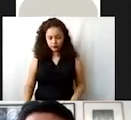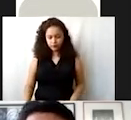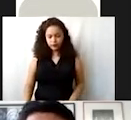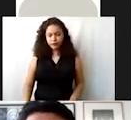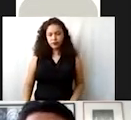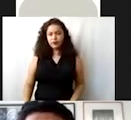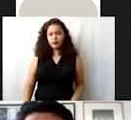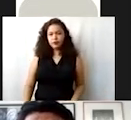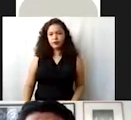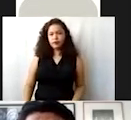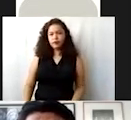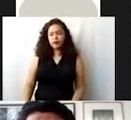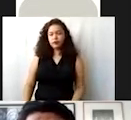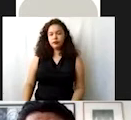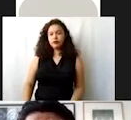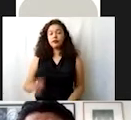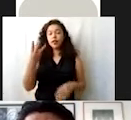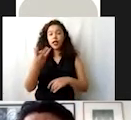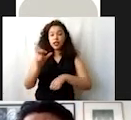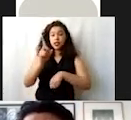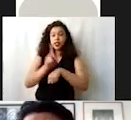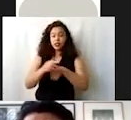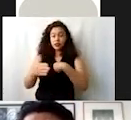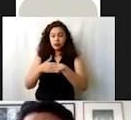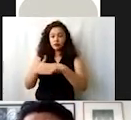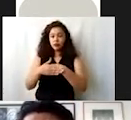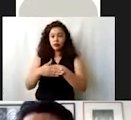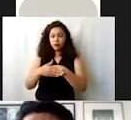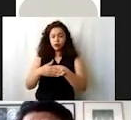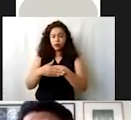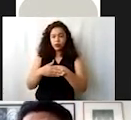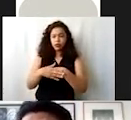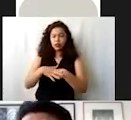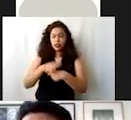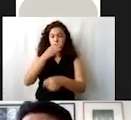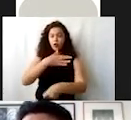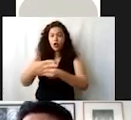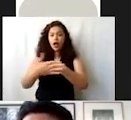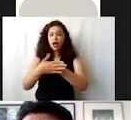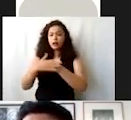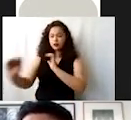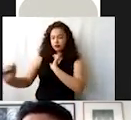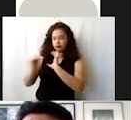Me dice que dentro de los 3 días siguientes, aquel en que se reciba un aviso.